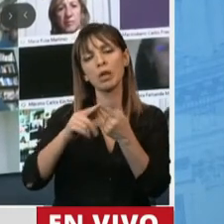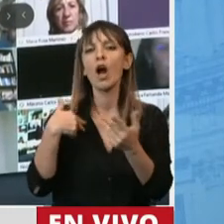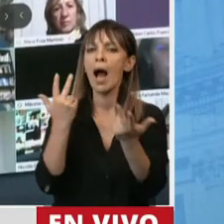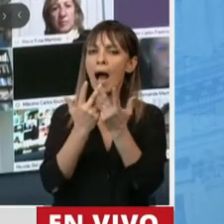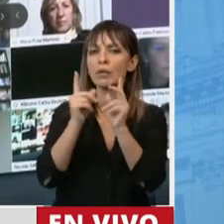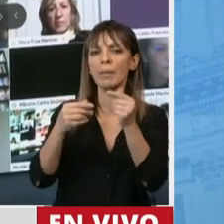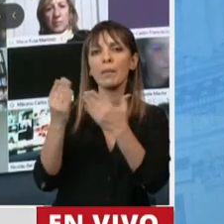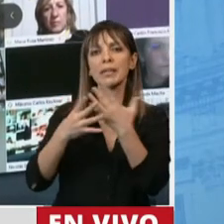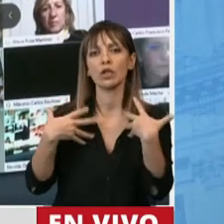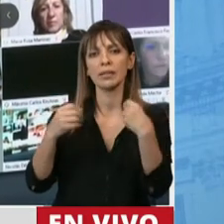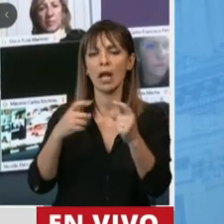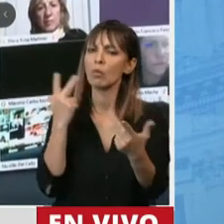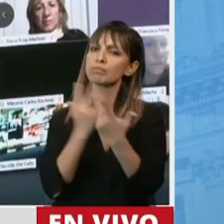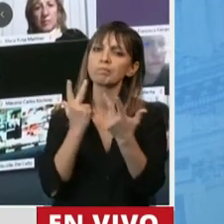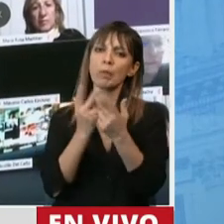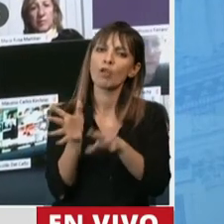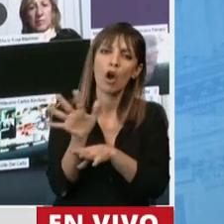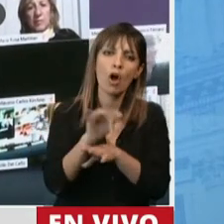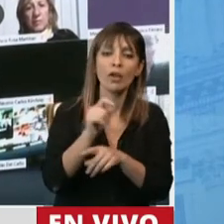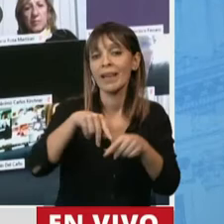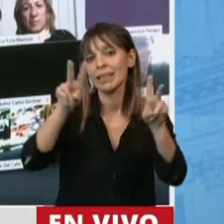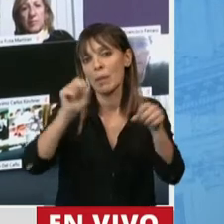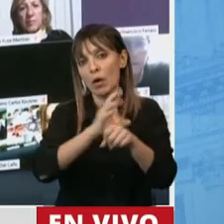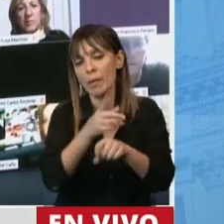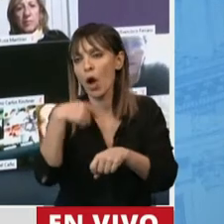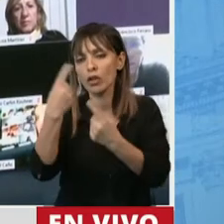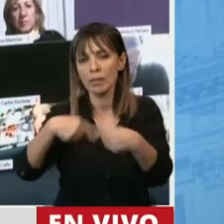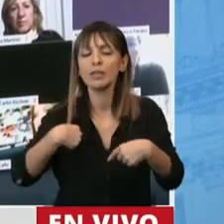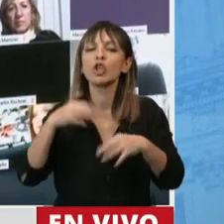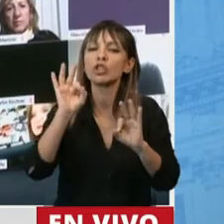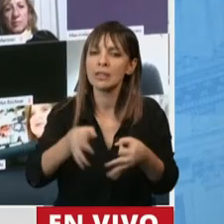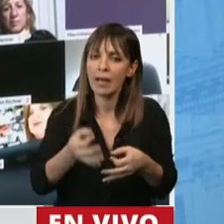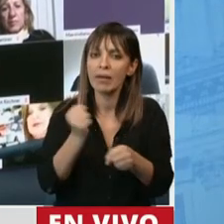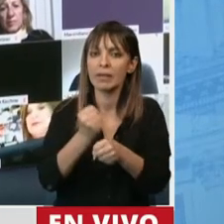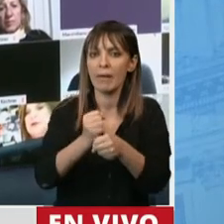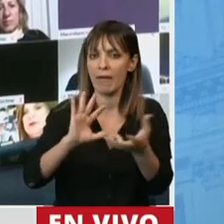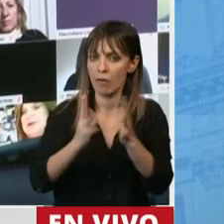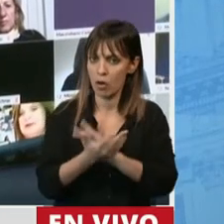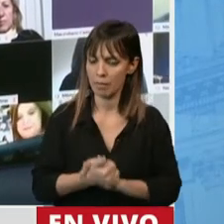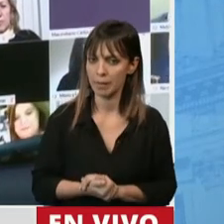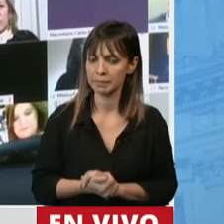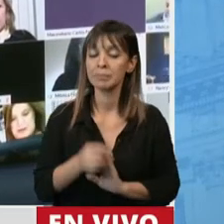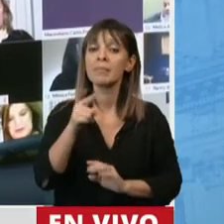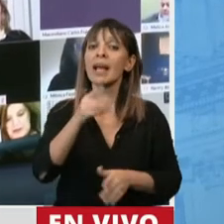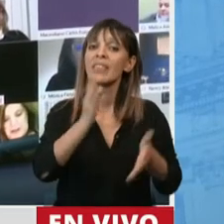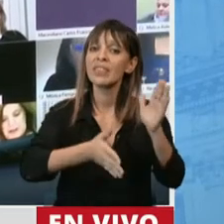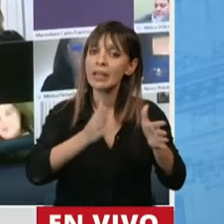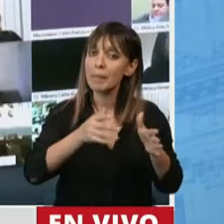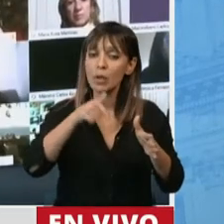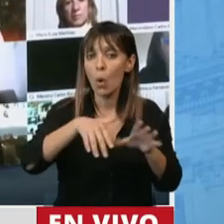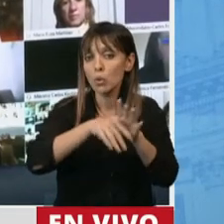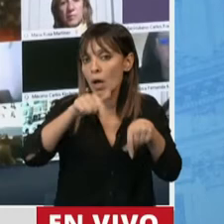Salud constantemente sobre este y otros temas y sé cómo trabajan. Es un tratamiento que está en